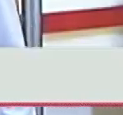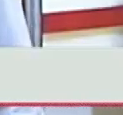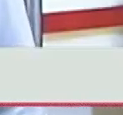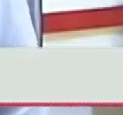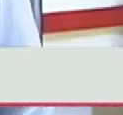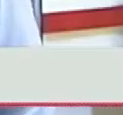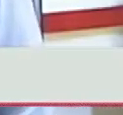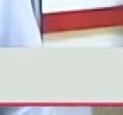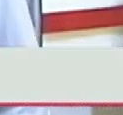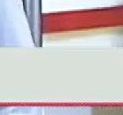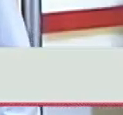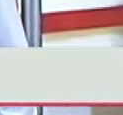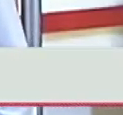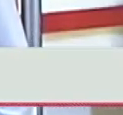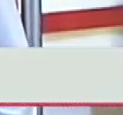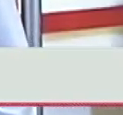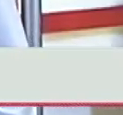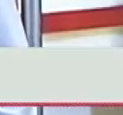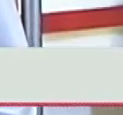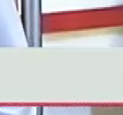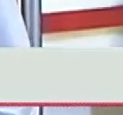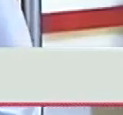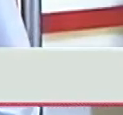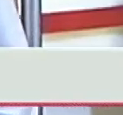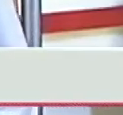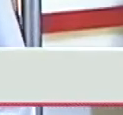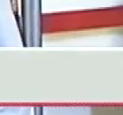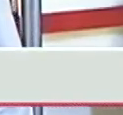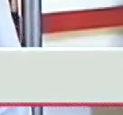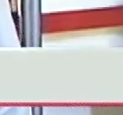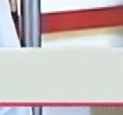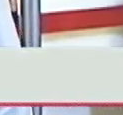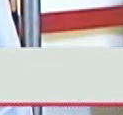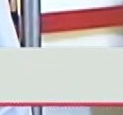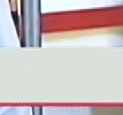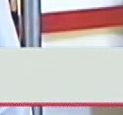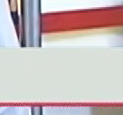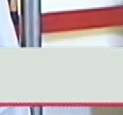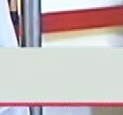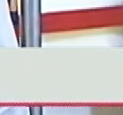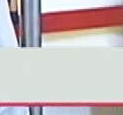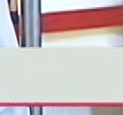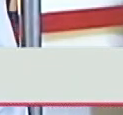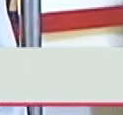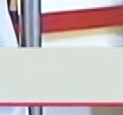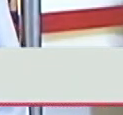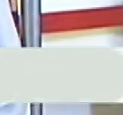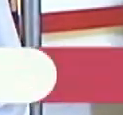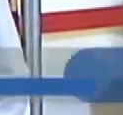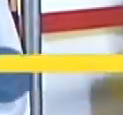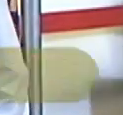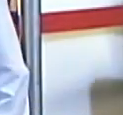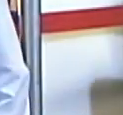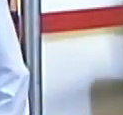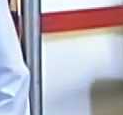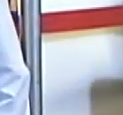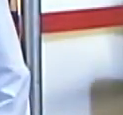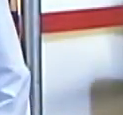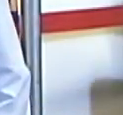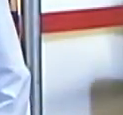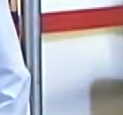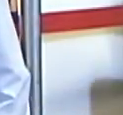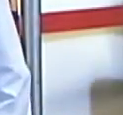Bien, gracias por el contacto. Estamos en el Teatro Bolívar, acá en Caracas, Centro de Operaciones del Comando Zamora 200. Ya están dispuestos acá